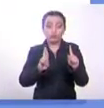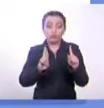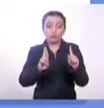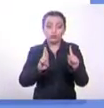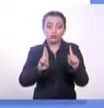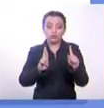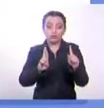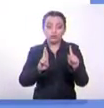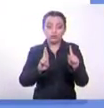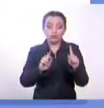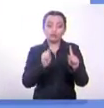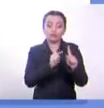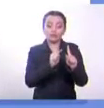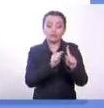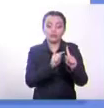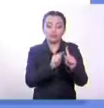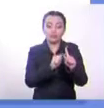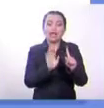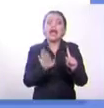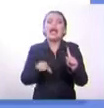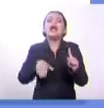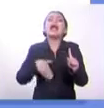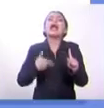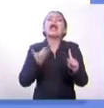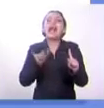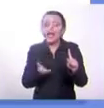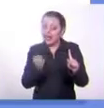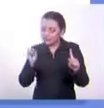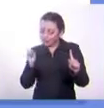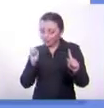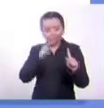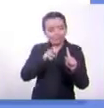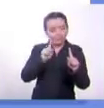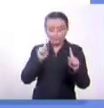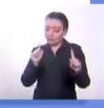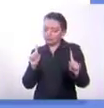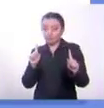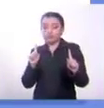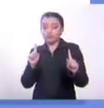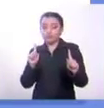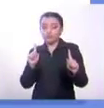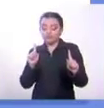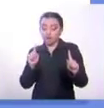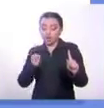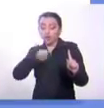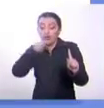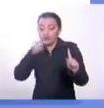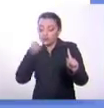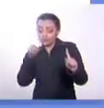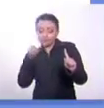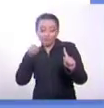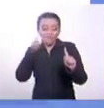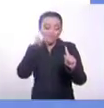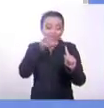receptor. ¿Y qué recibe entonces ese receptor? Ese receptor recibe un mensaje, Luis, que